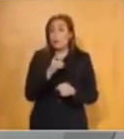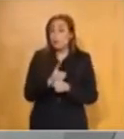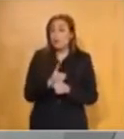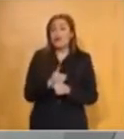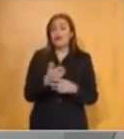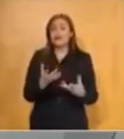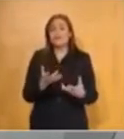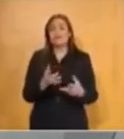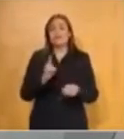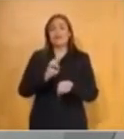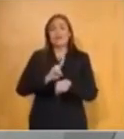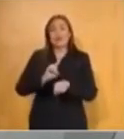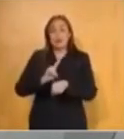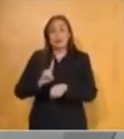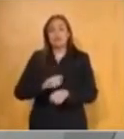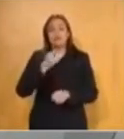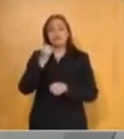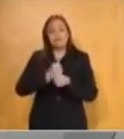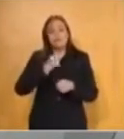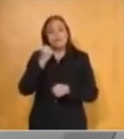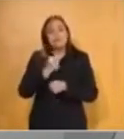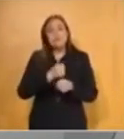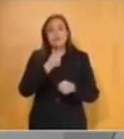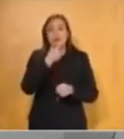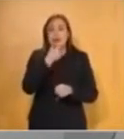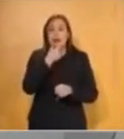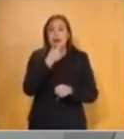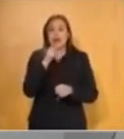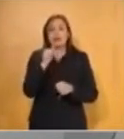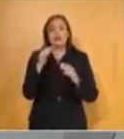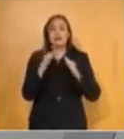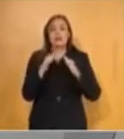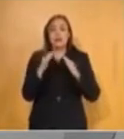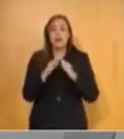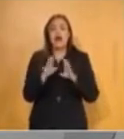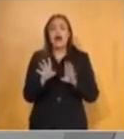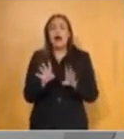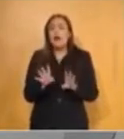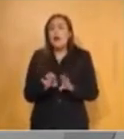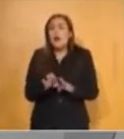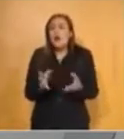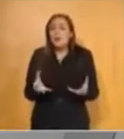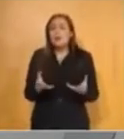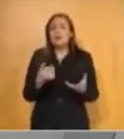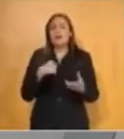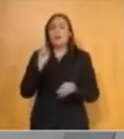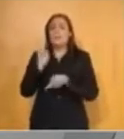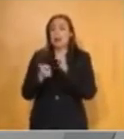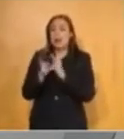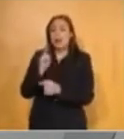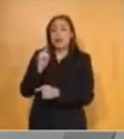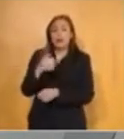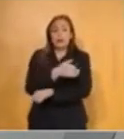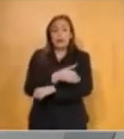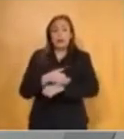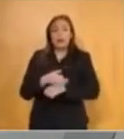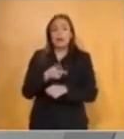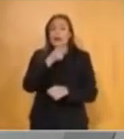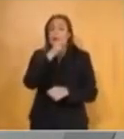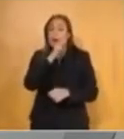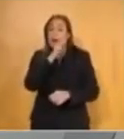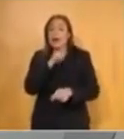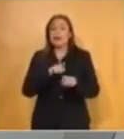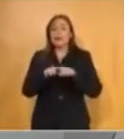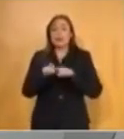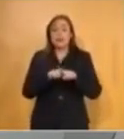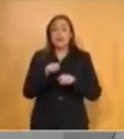practica diariamente el inglés en tu casa. ¿Cómo lo puedes hacer? Hablando con tu familia, hablando con tus hermanos, con tus padres. Si tienes